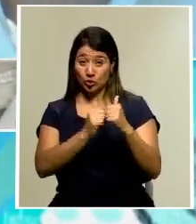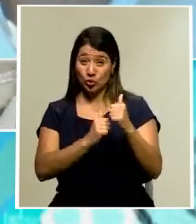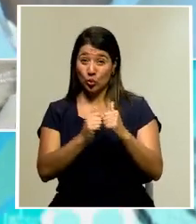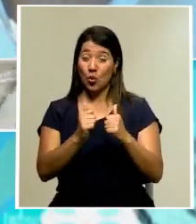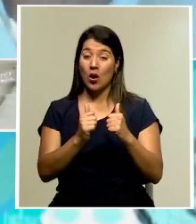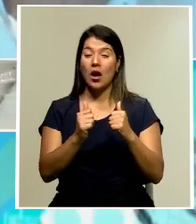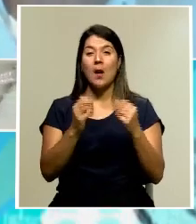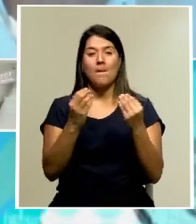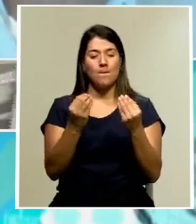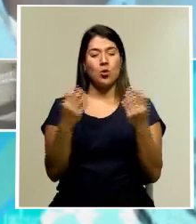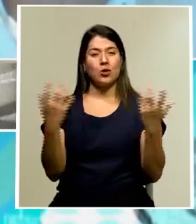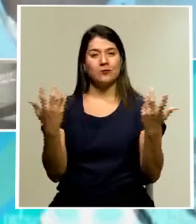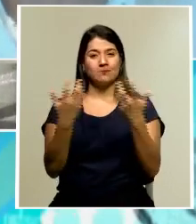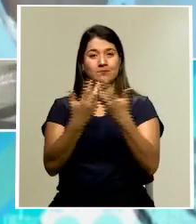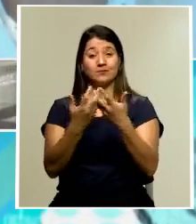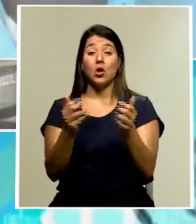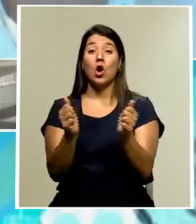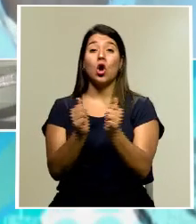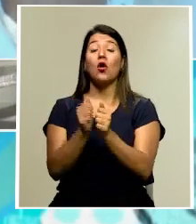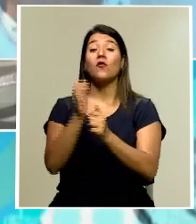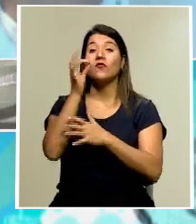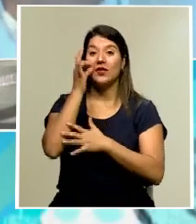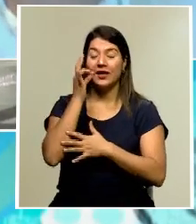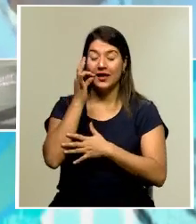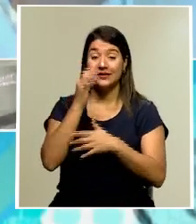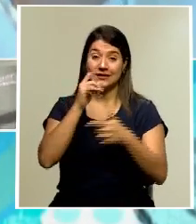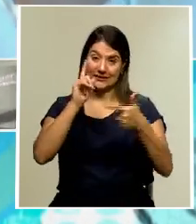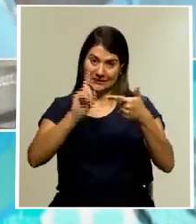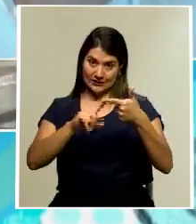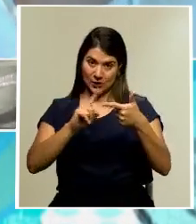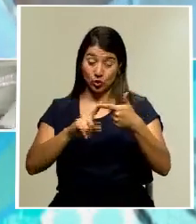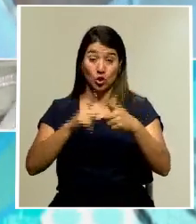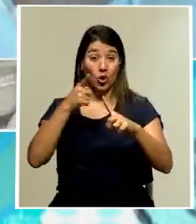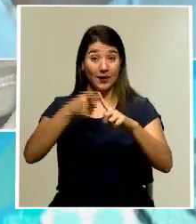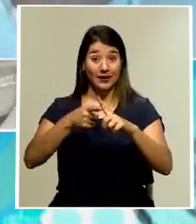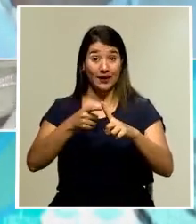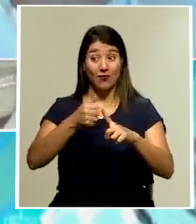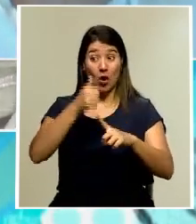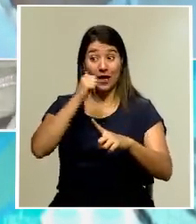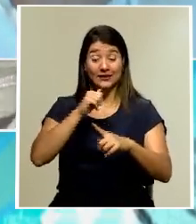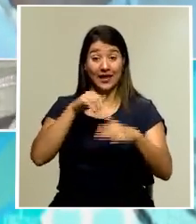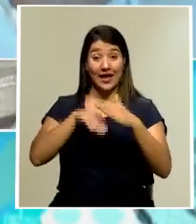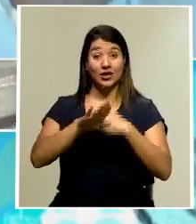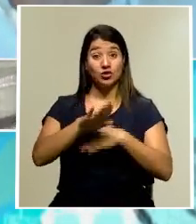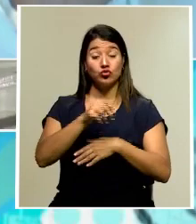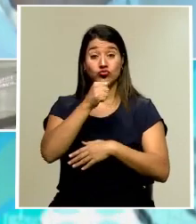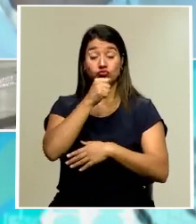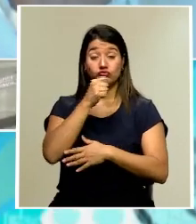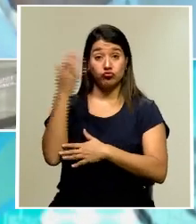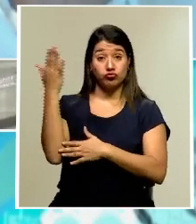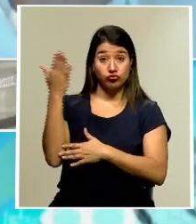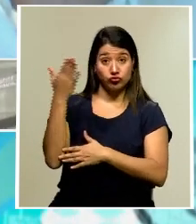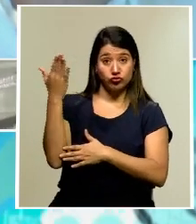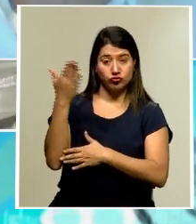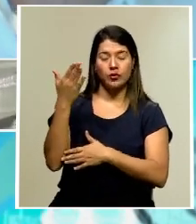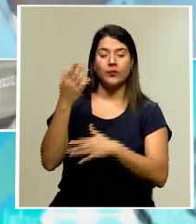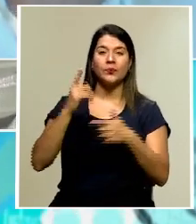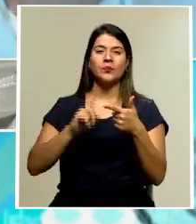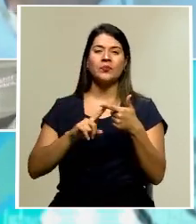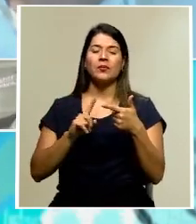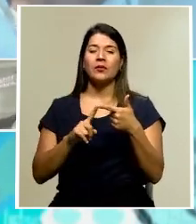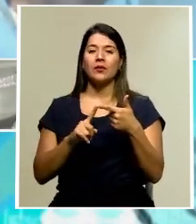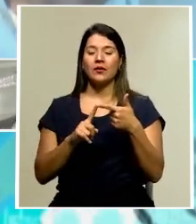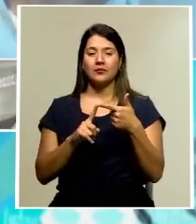muy afín a don José María Figueres. El segundo gran elemento del trabajo discursivo de don José María Figueres el día de